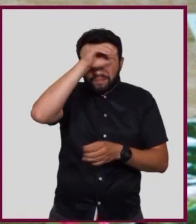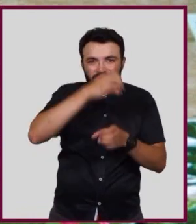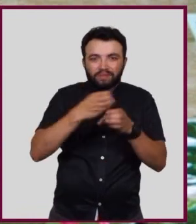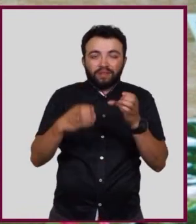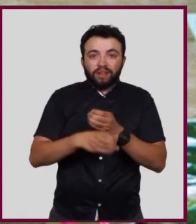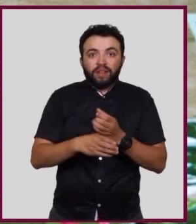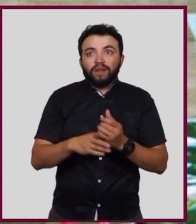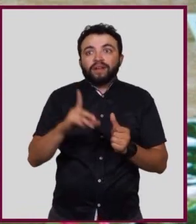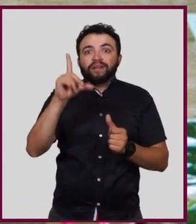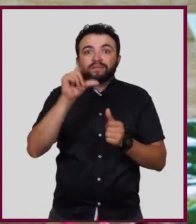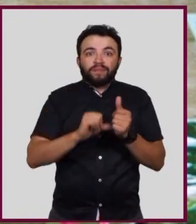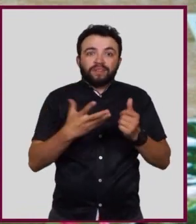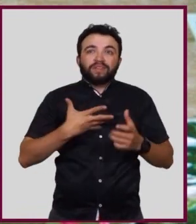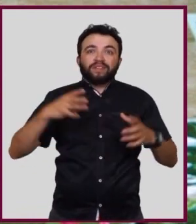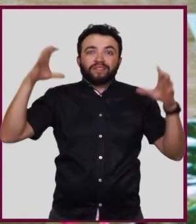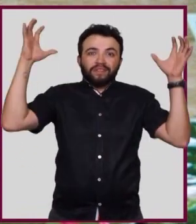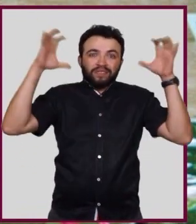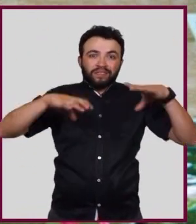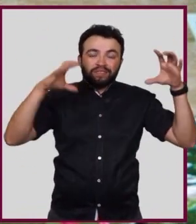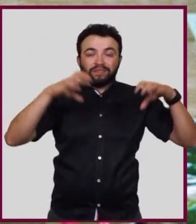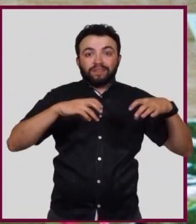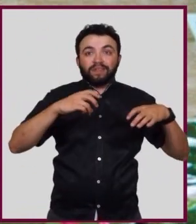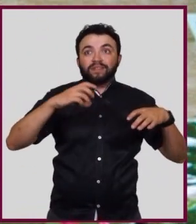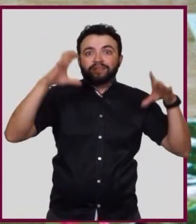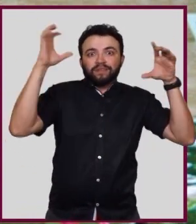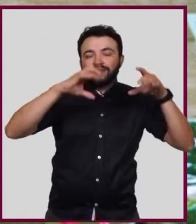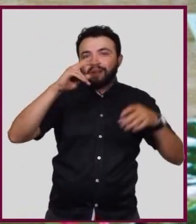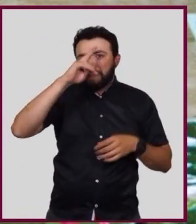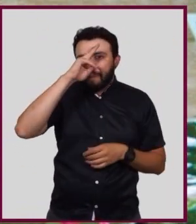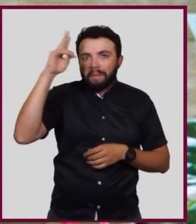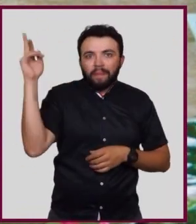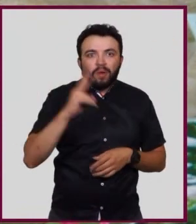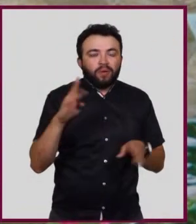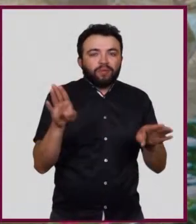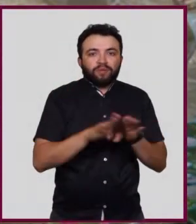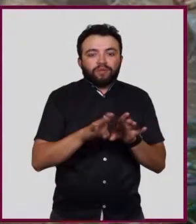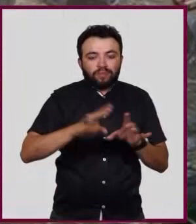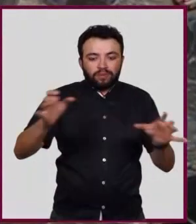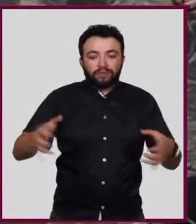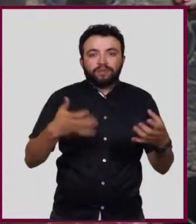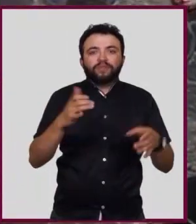es terrible para las excavaciones porque las convierten en albercas.